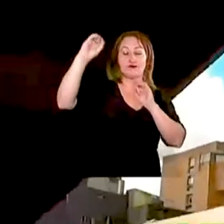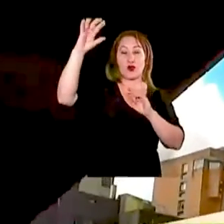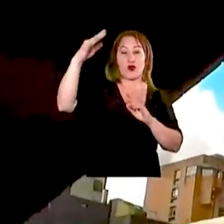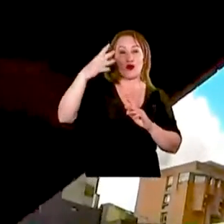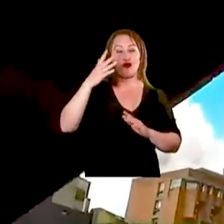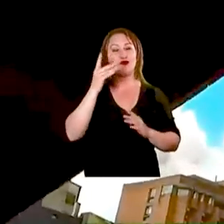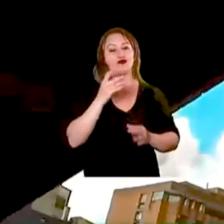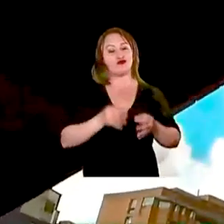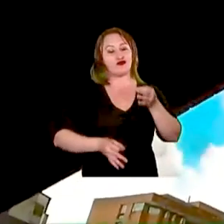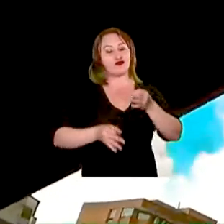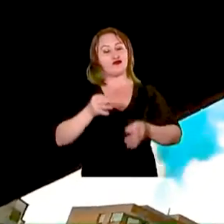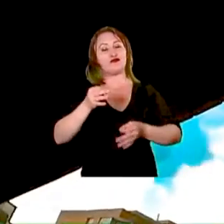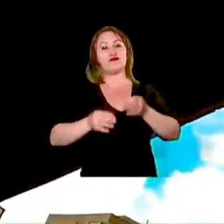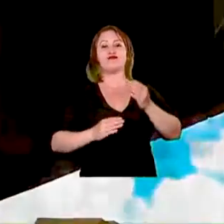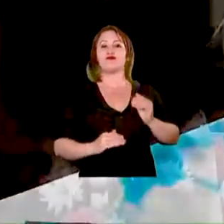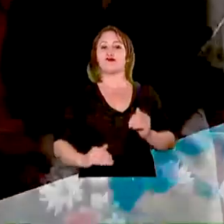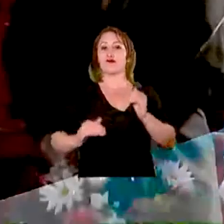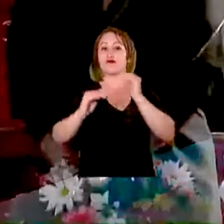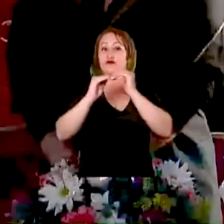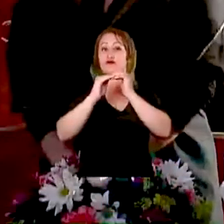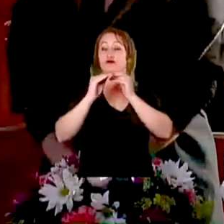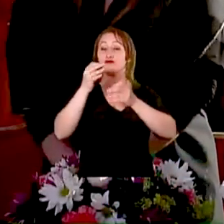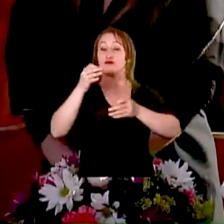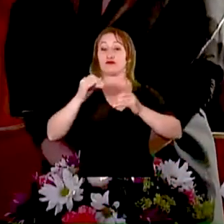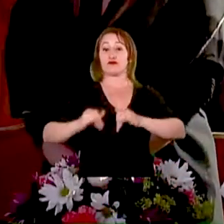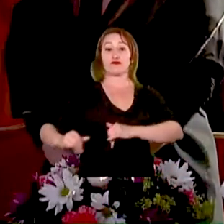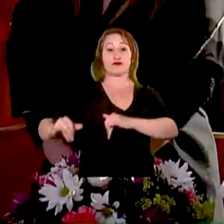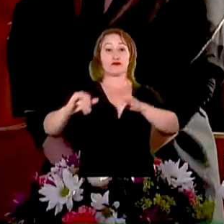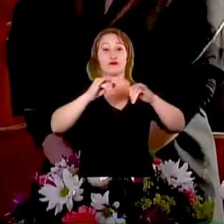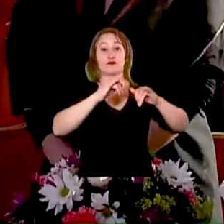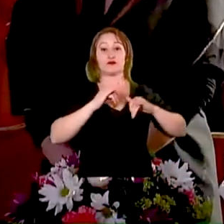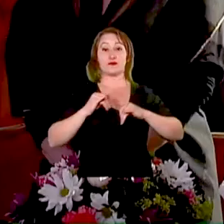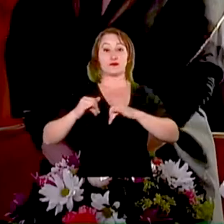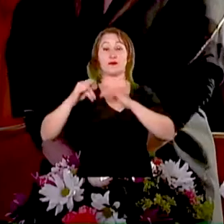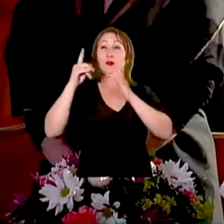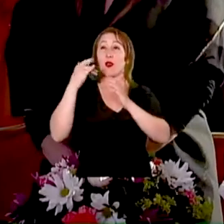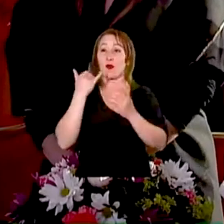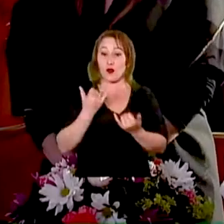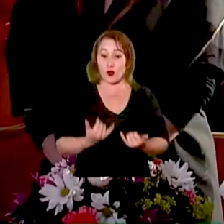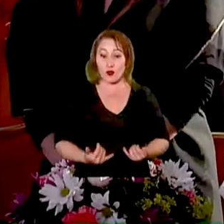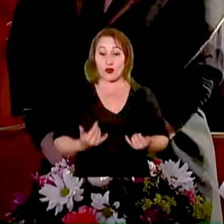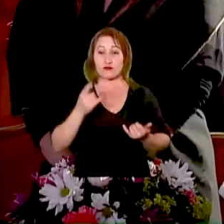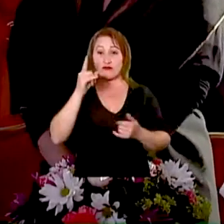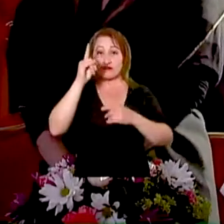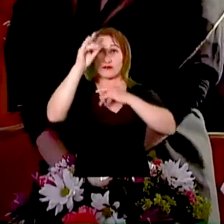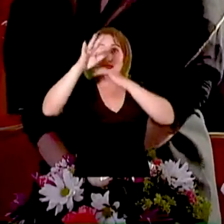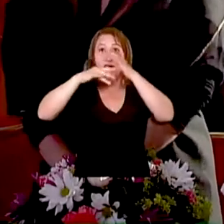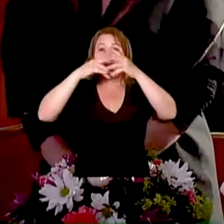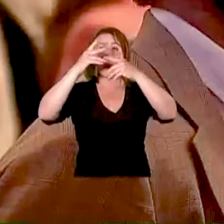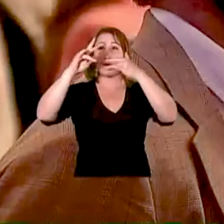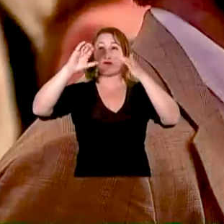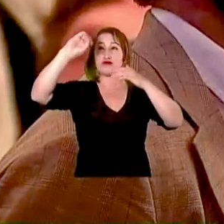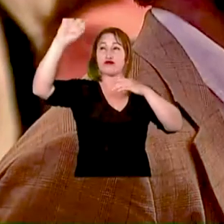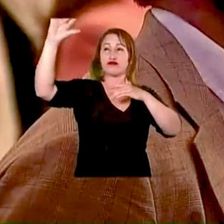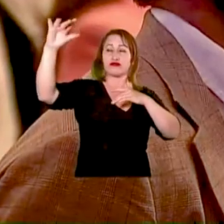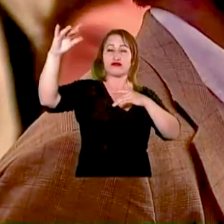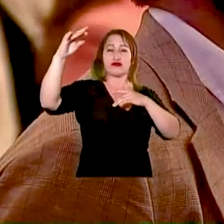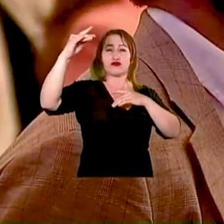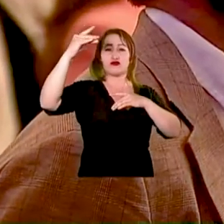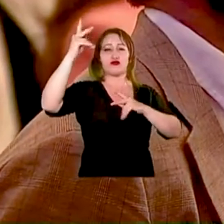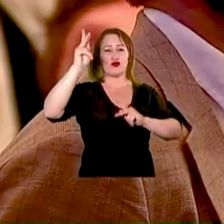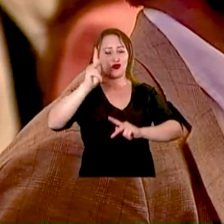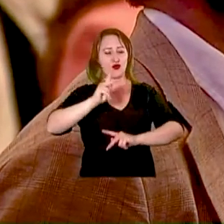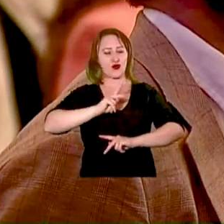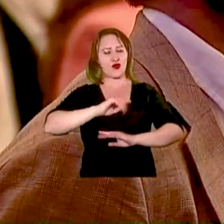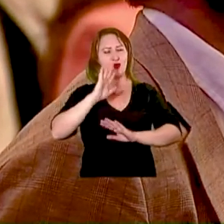e igualdad. Hoy te eriges cual faro en el cielo, con luz propia